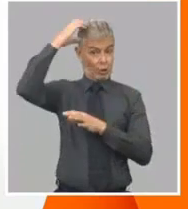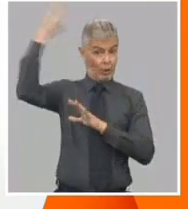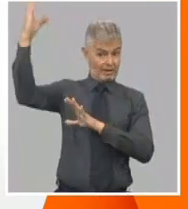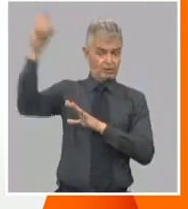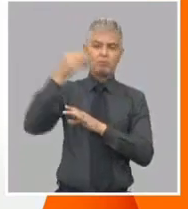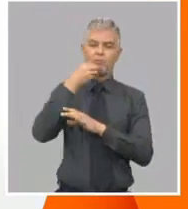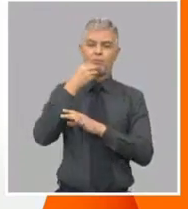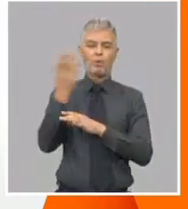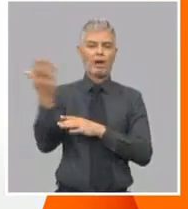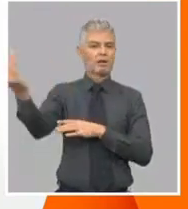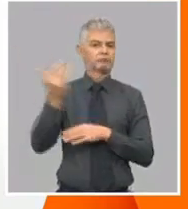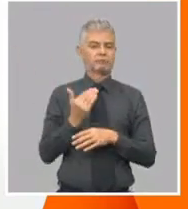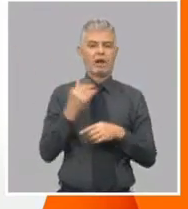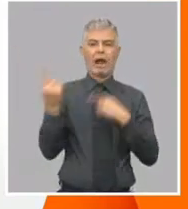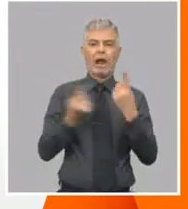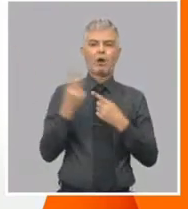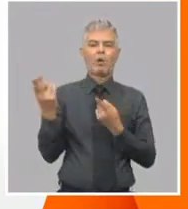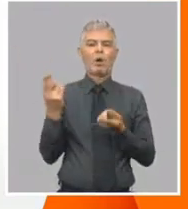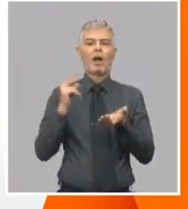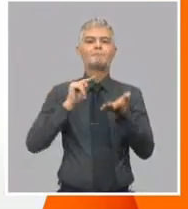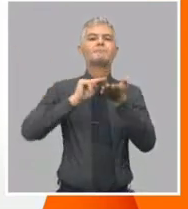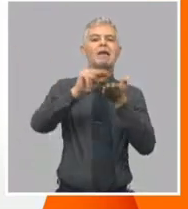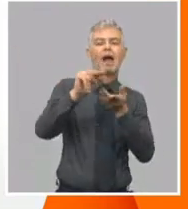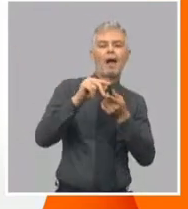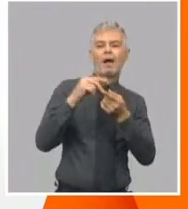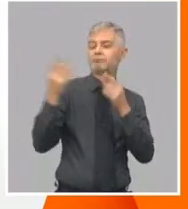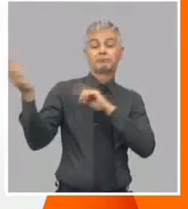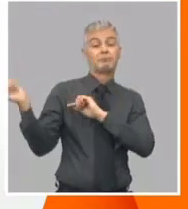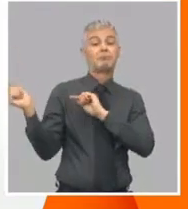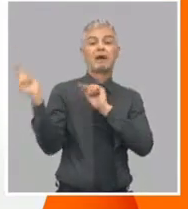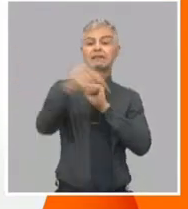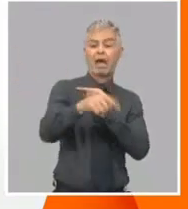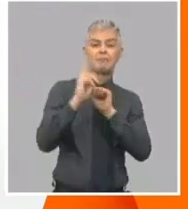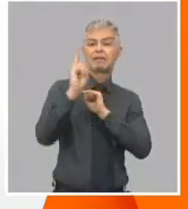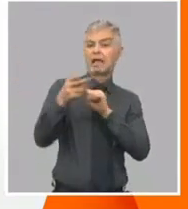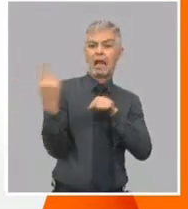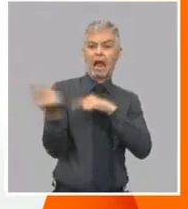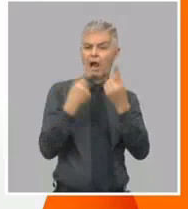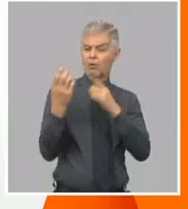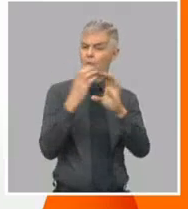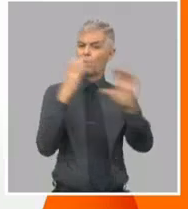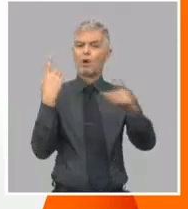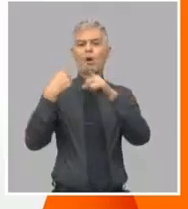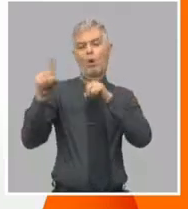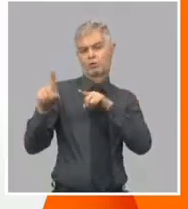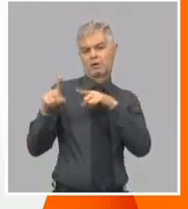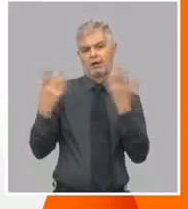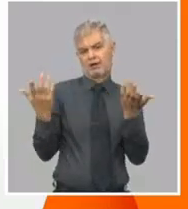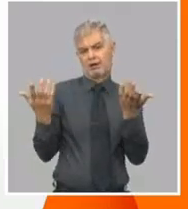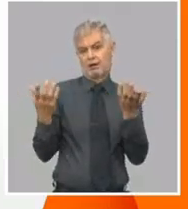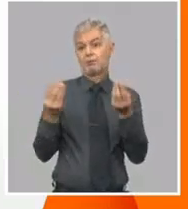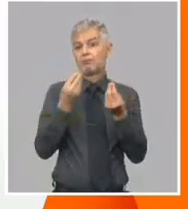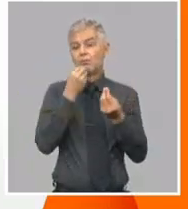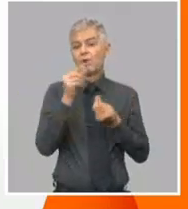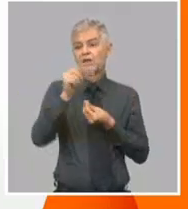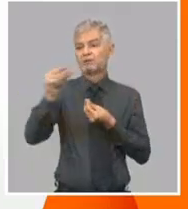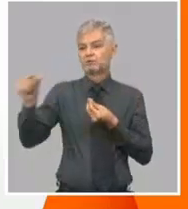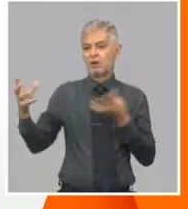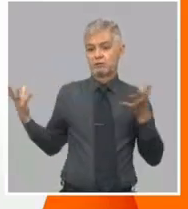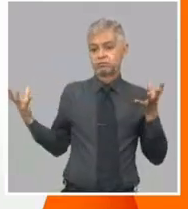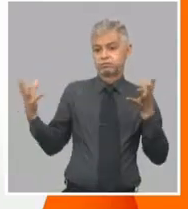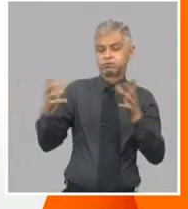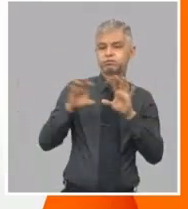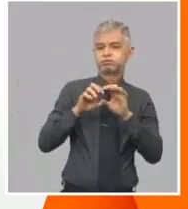actuar con inmediatez y enviar algunos sonidos para descongestionar también hemos se ha organizado por parte de los compañeros de la